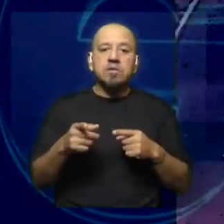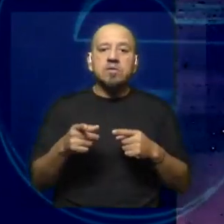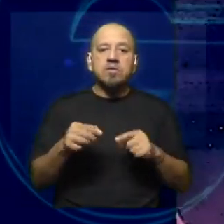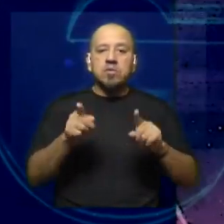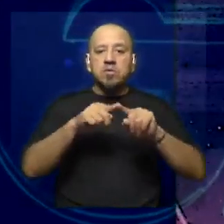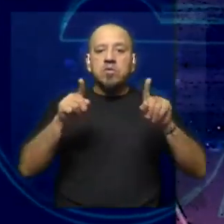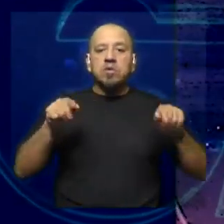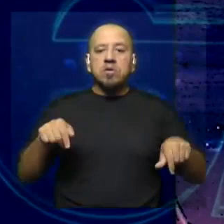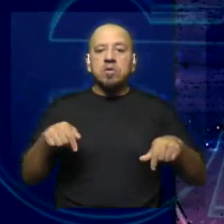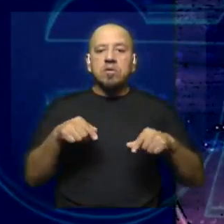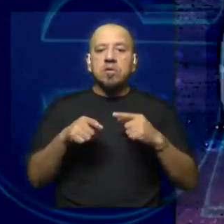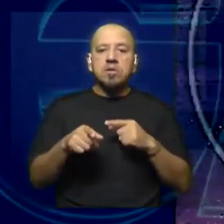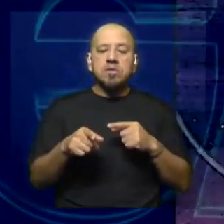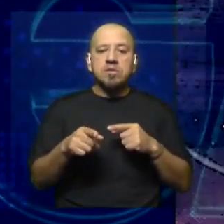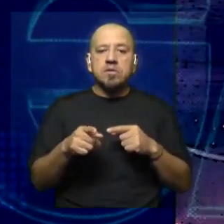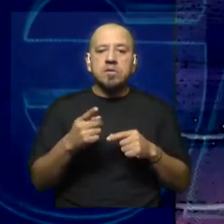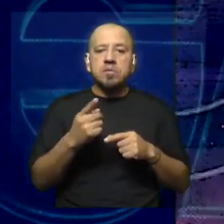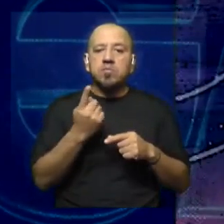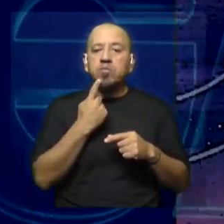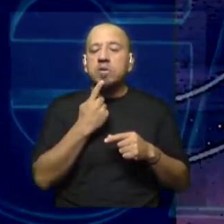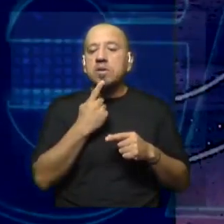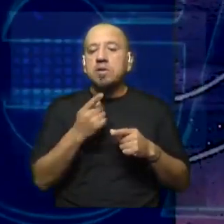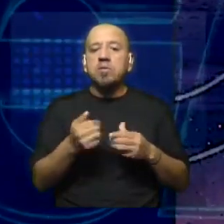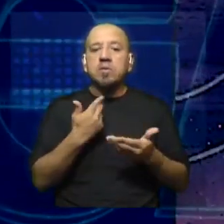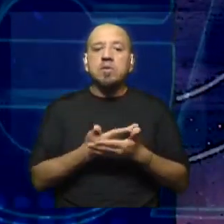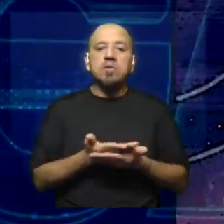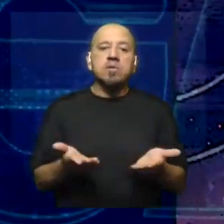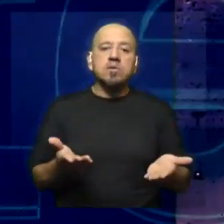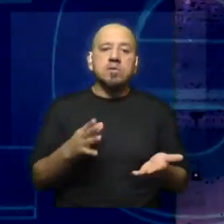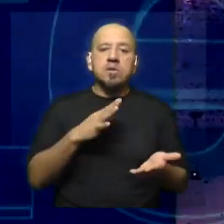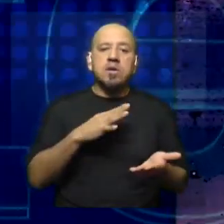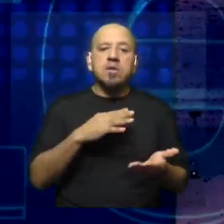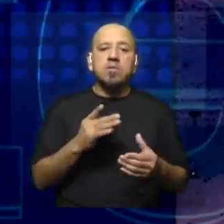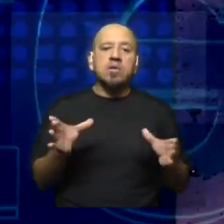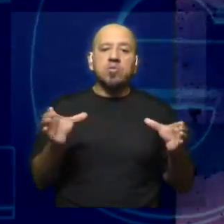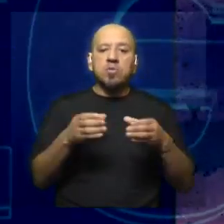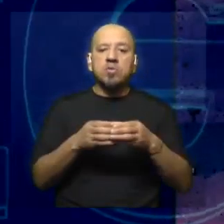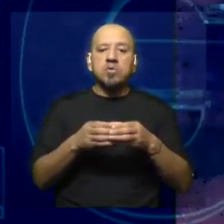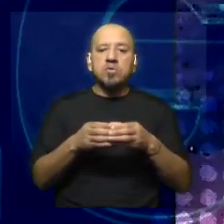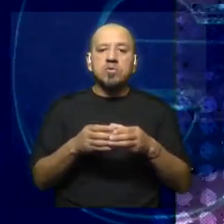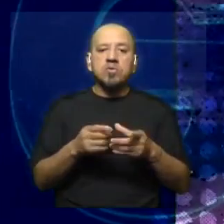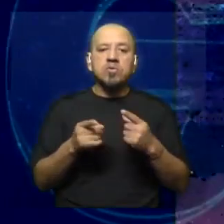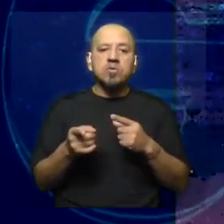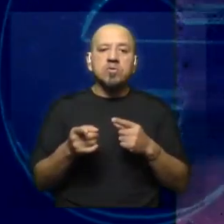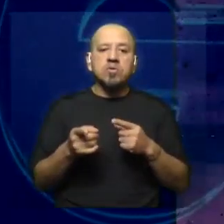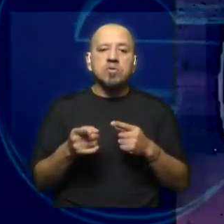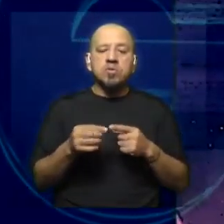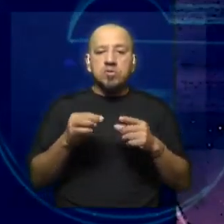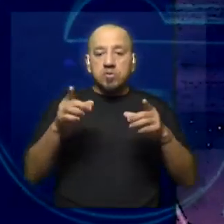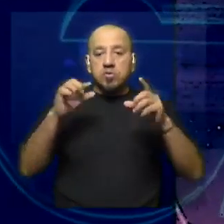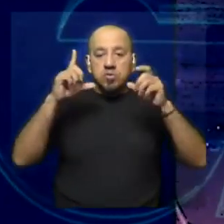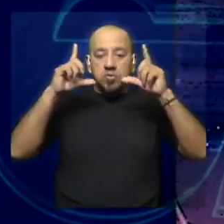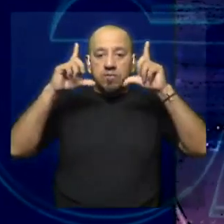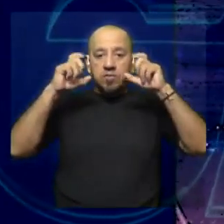que vos, con esa política, entendiendo esa política, te presentes, y hay una comisión interna, un investigador, un archivólogo y un fotógrafo, que